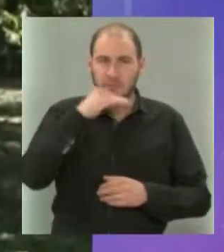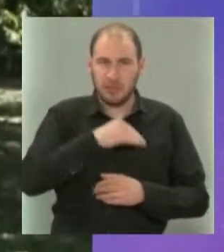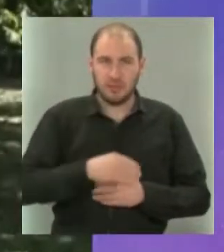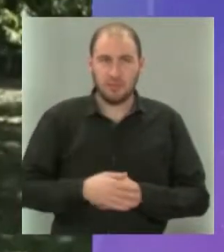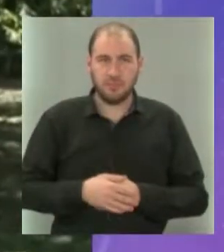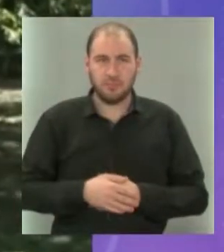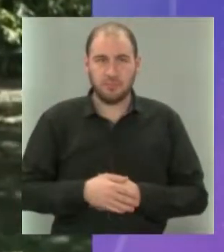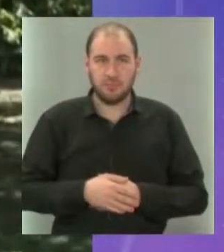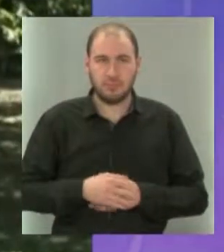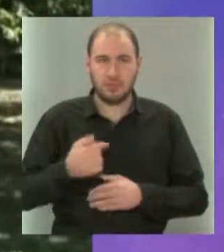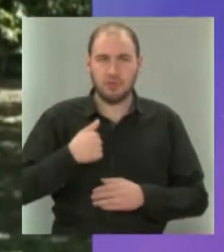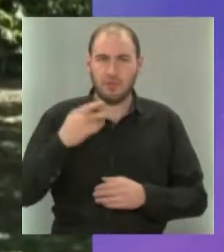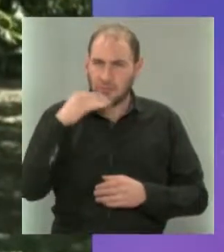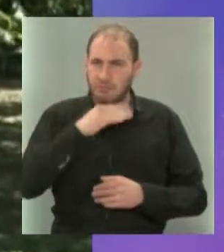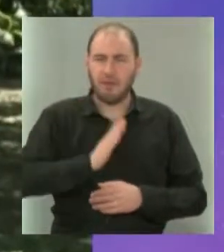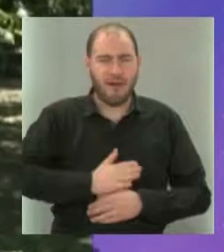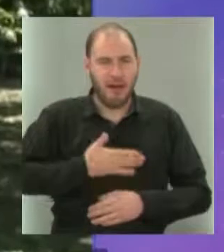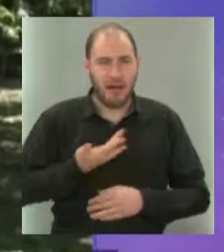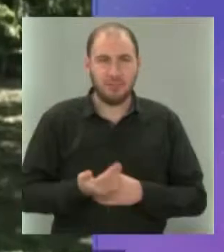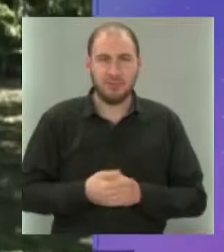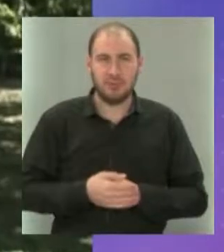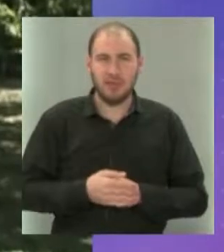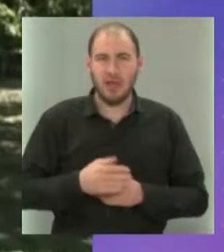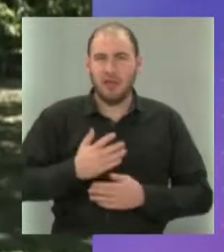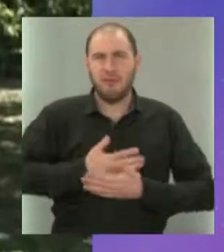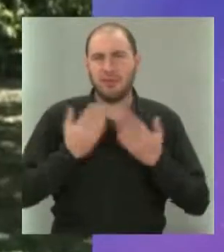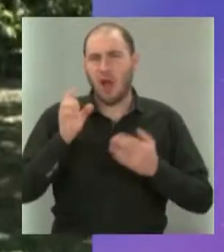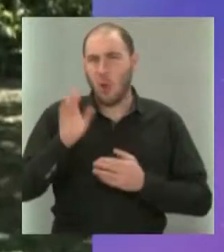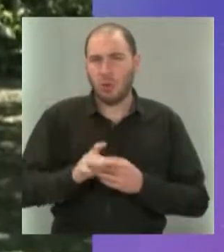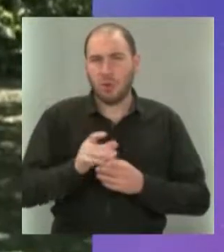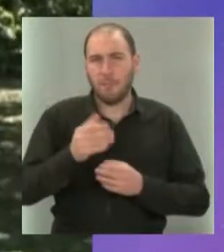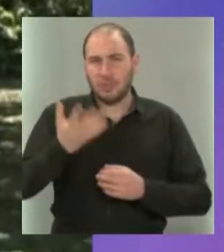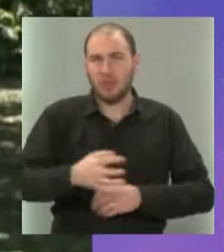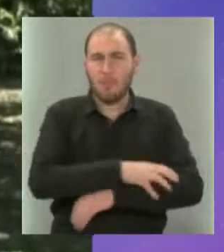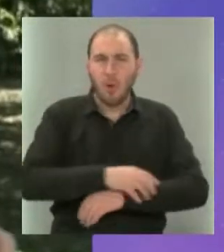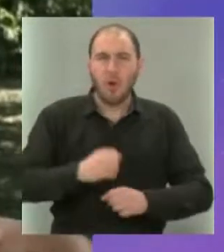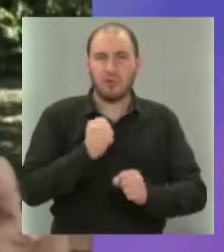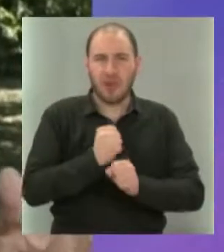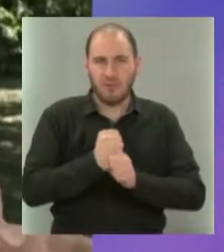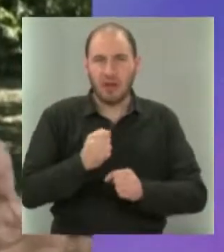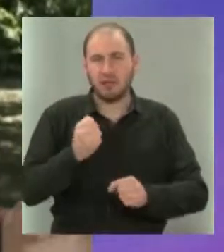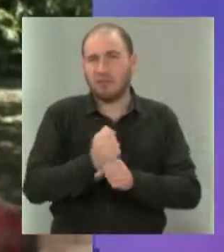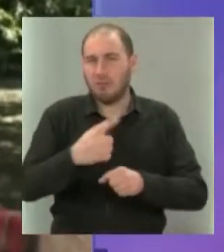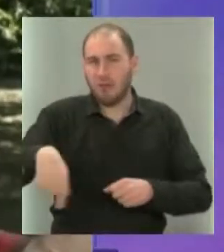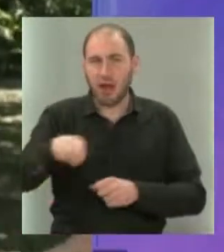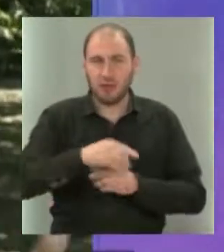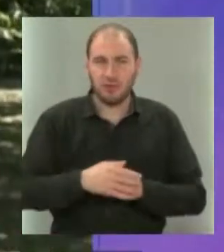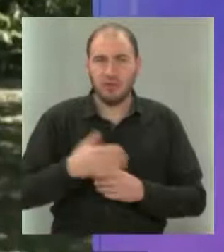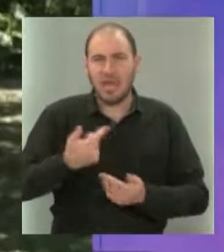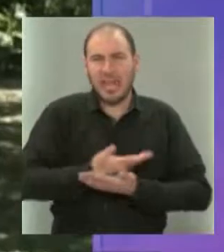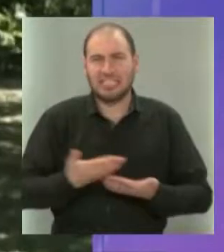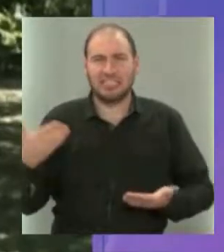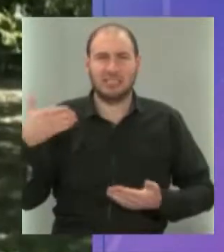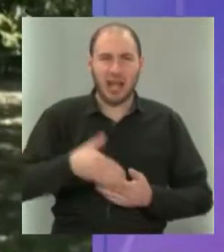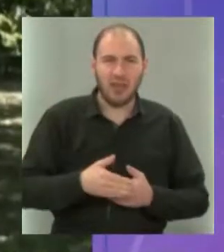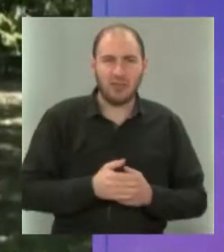vino. Amo el vino, que es la única alegría que tiene el pobre, el trabajador, el obrero, que viene